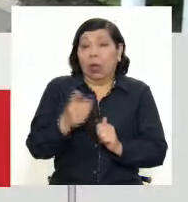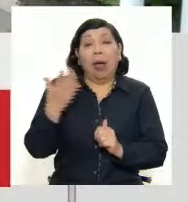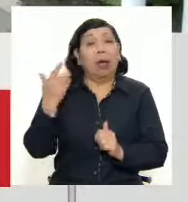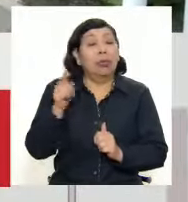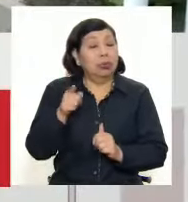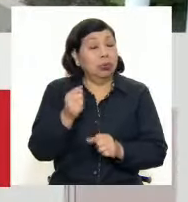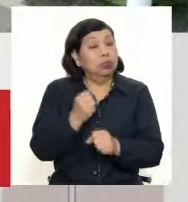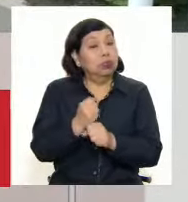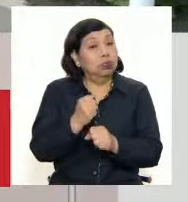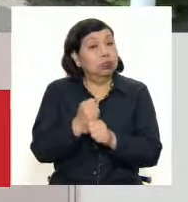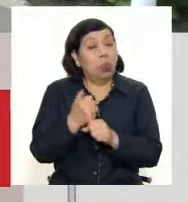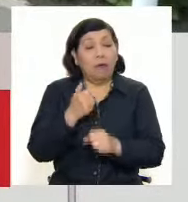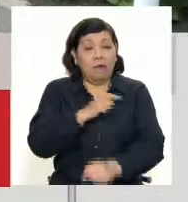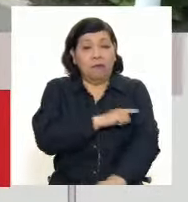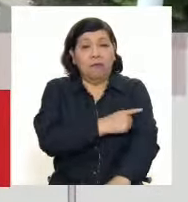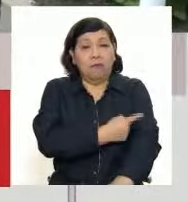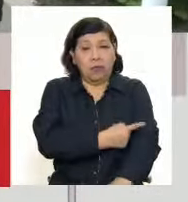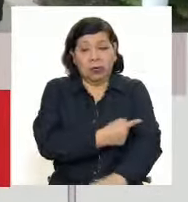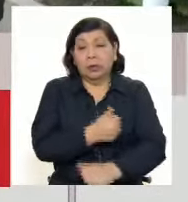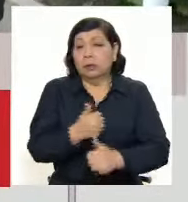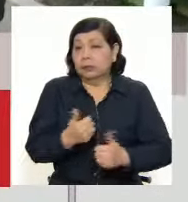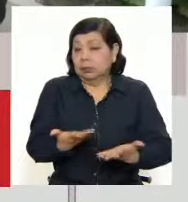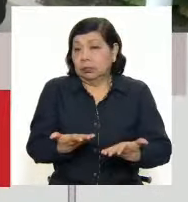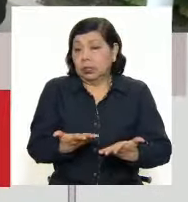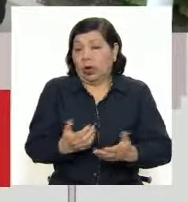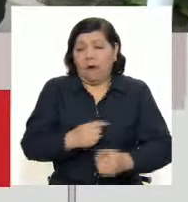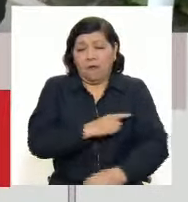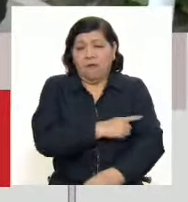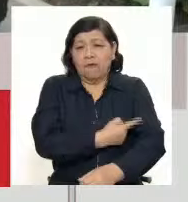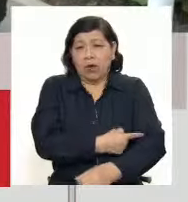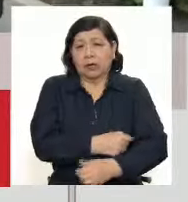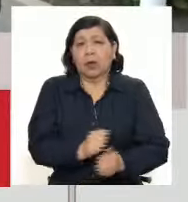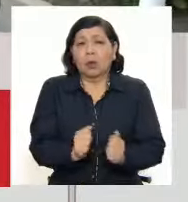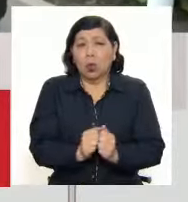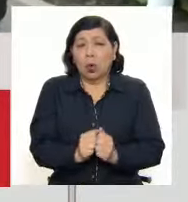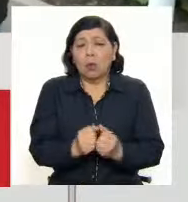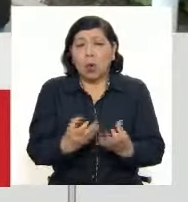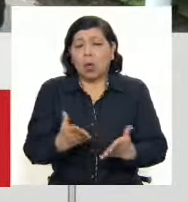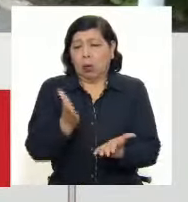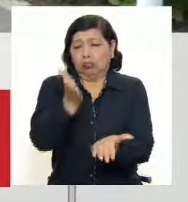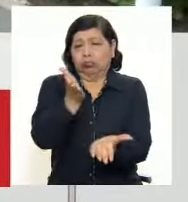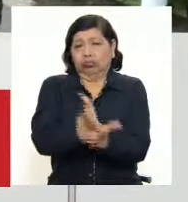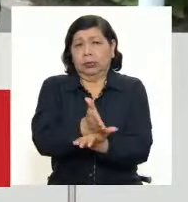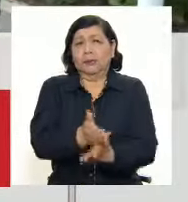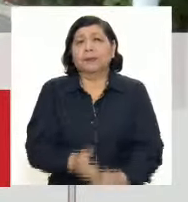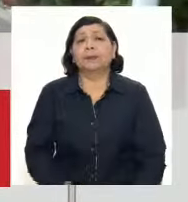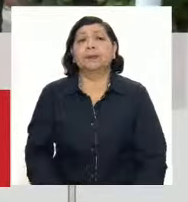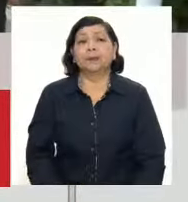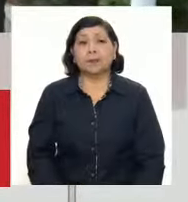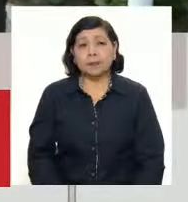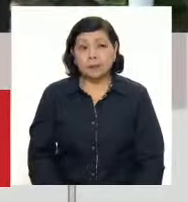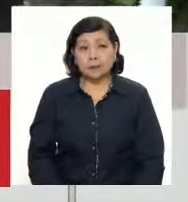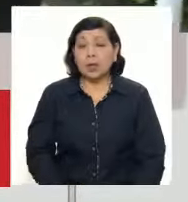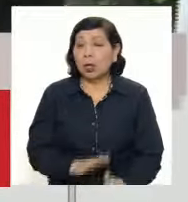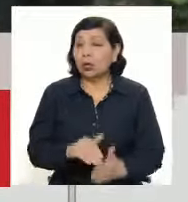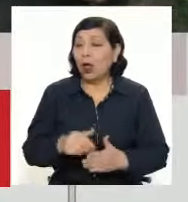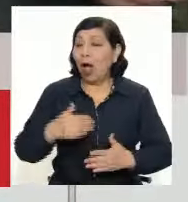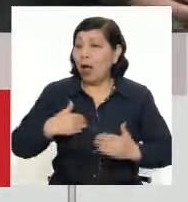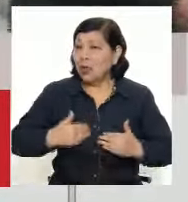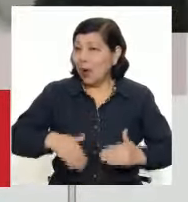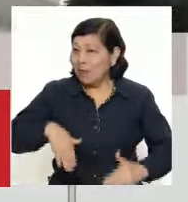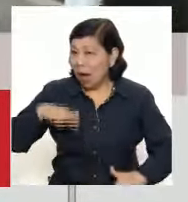fueron muy valientes, fue un hombre de coraje, con mucha temple. Okay, muchísimas gracias. De todas las